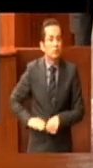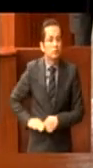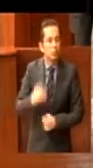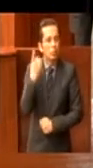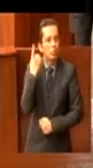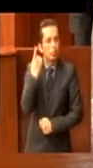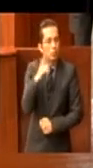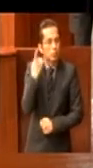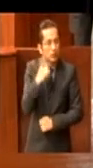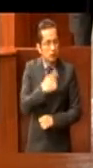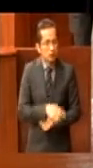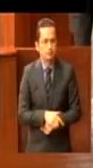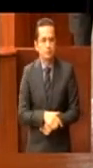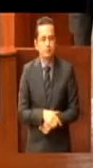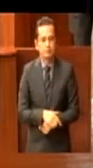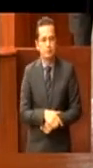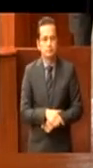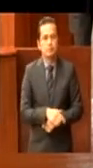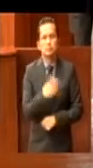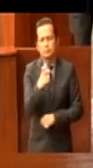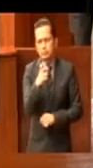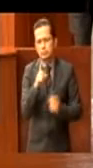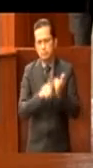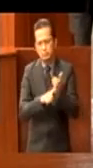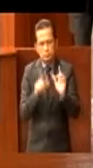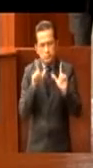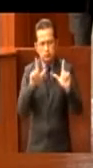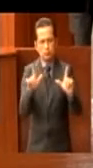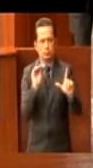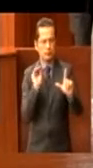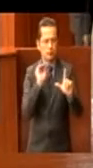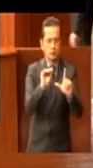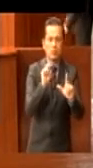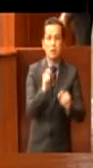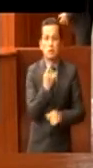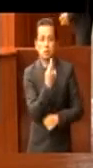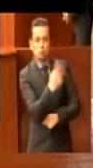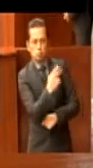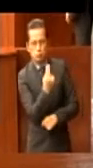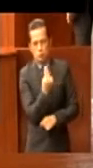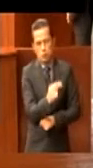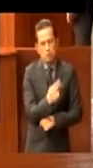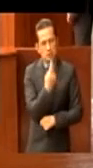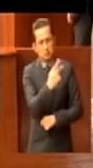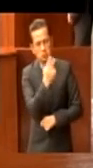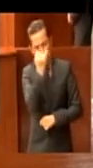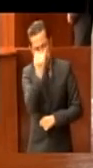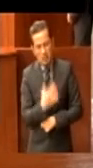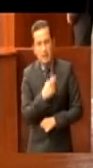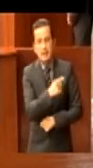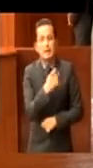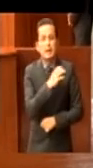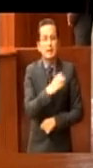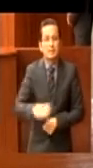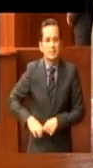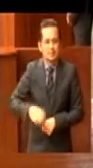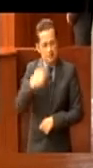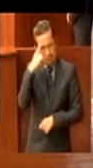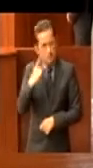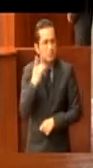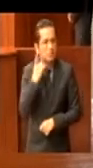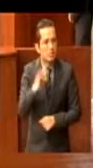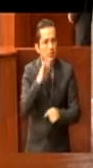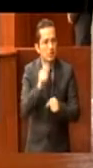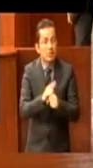entre otros elementos aparece la imagen y el nombre de la candidata a diputada federal así como el emblema del